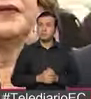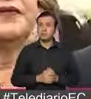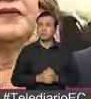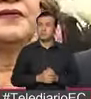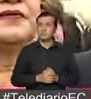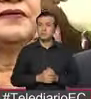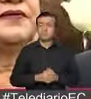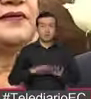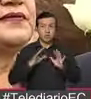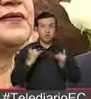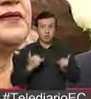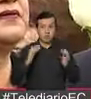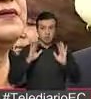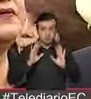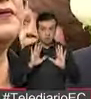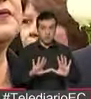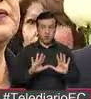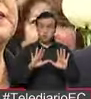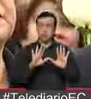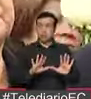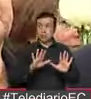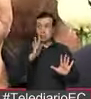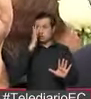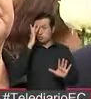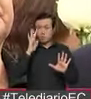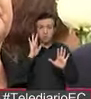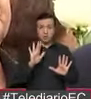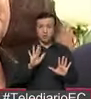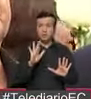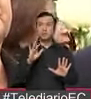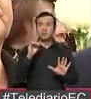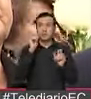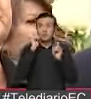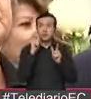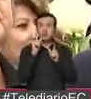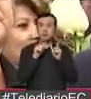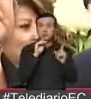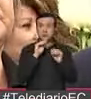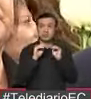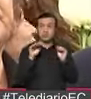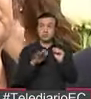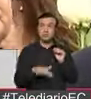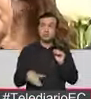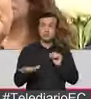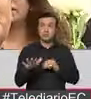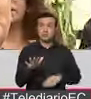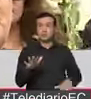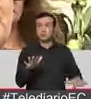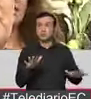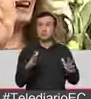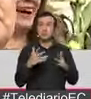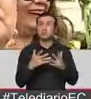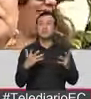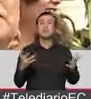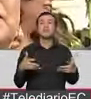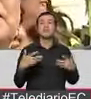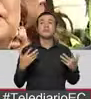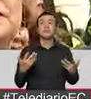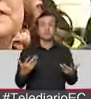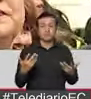plantón que hacemos con el fin de alertar a la ciudad y ha alertado a las